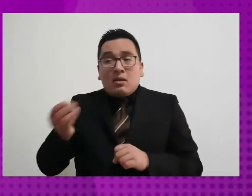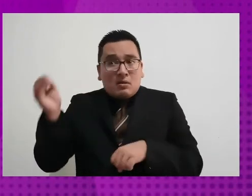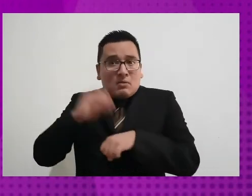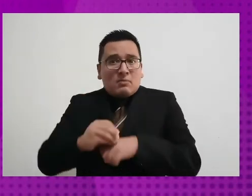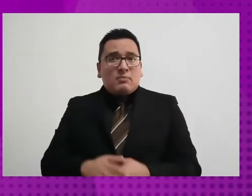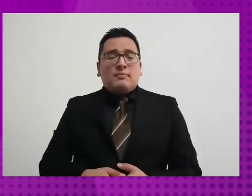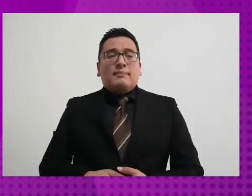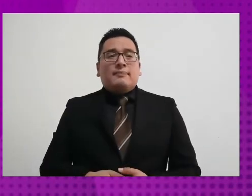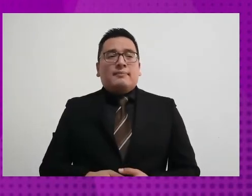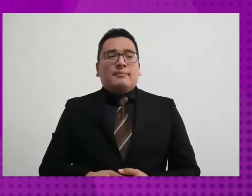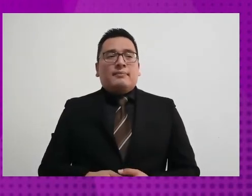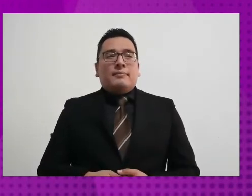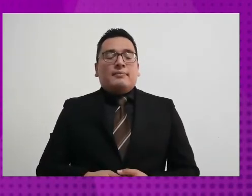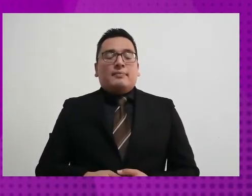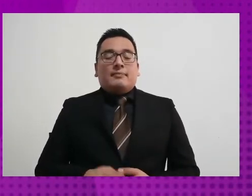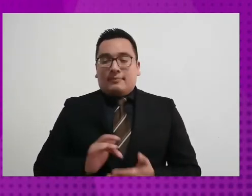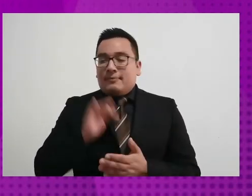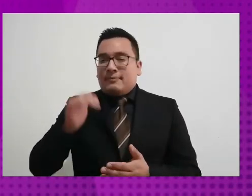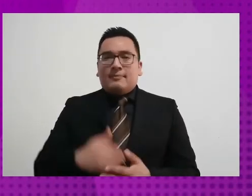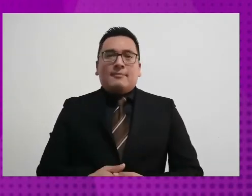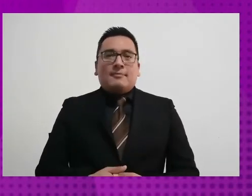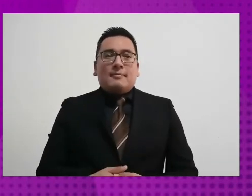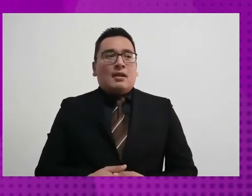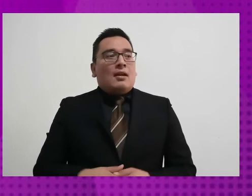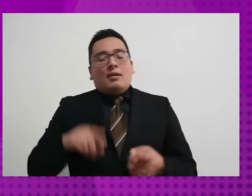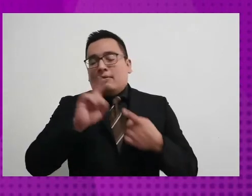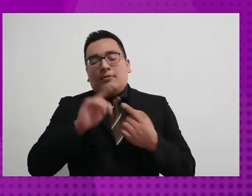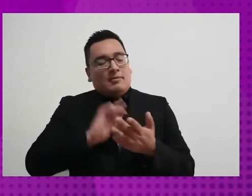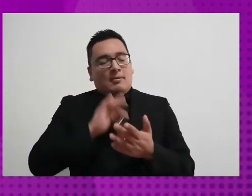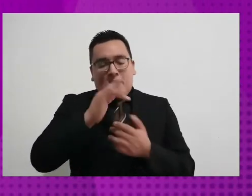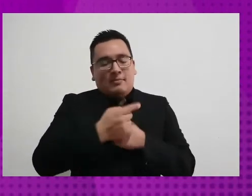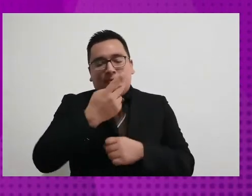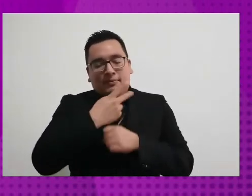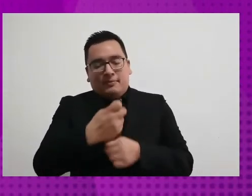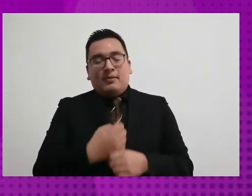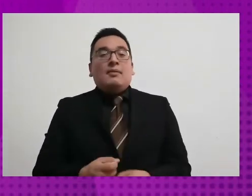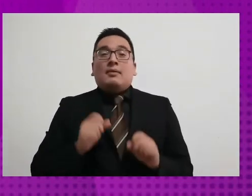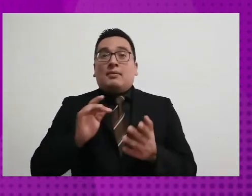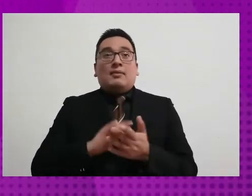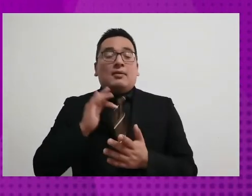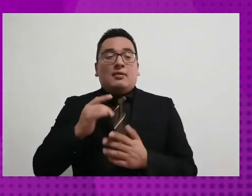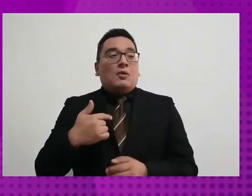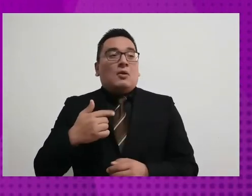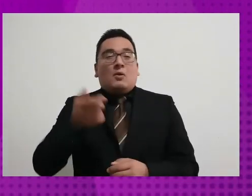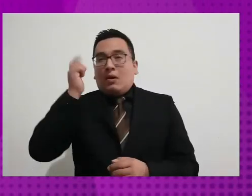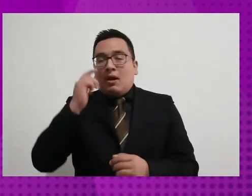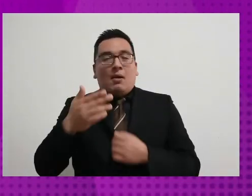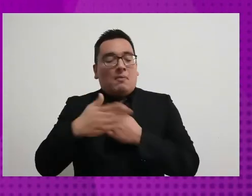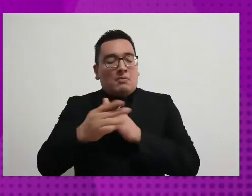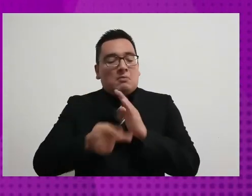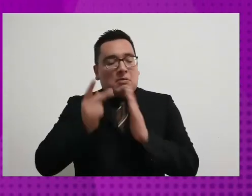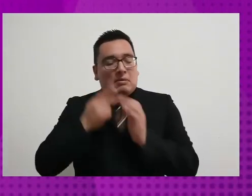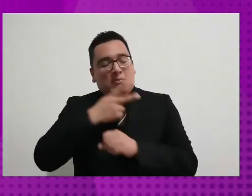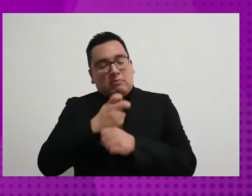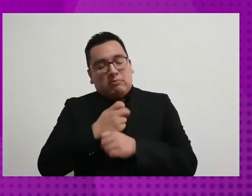algún comentario en la despedida. Muchas gracias. Primero, gracias, consejera, por la invitación y por supuesto estaré encantada de estar contigo